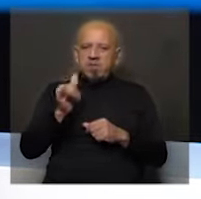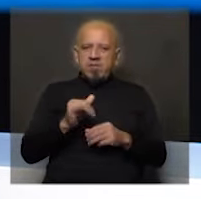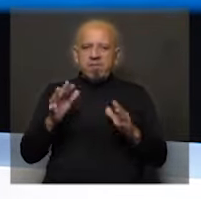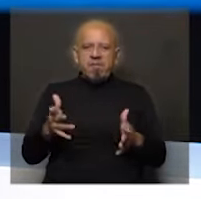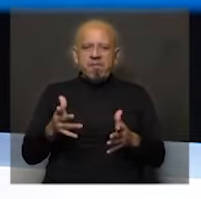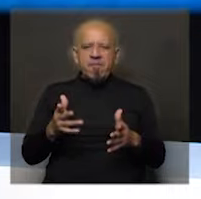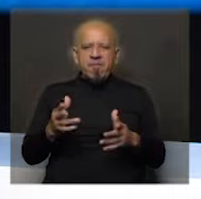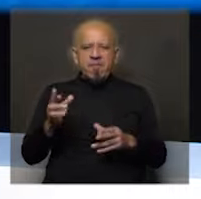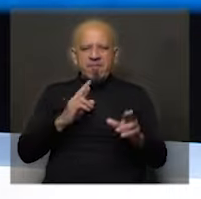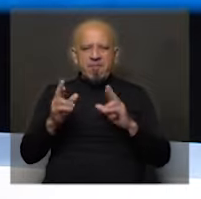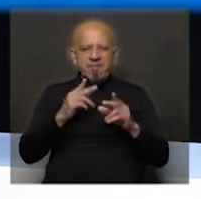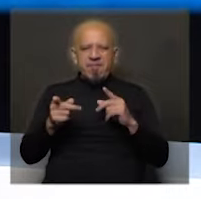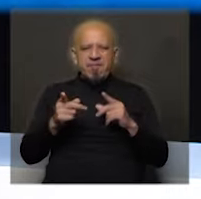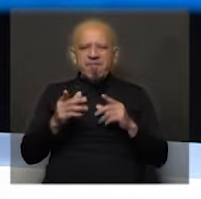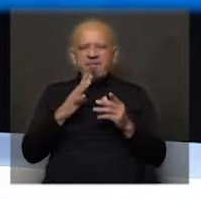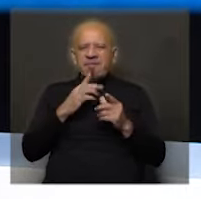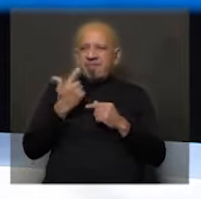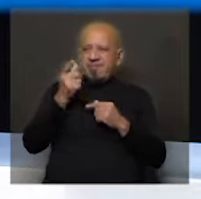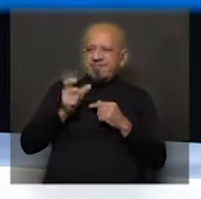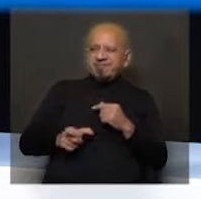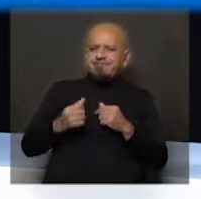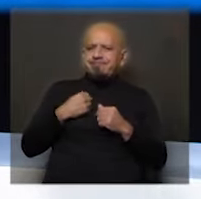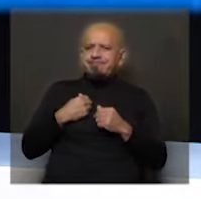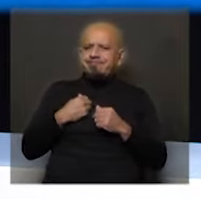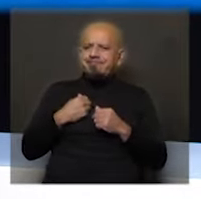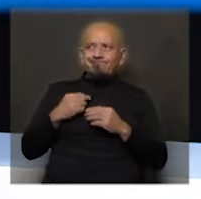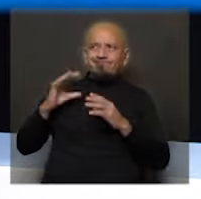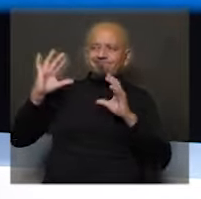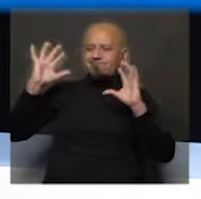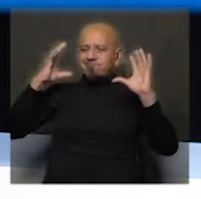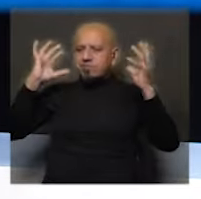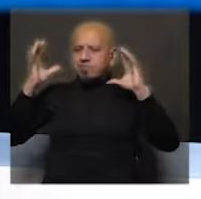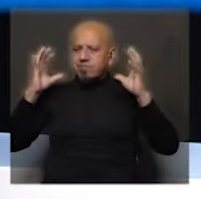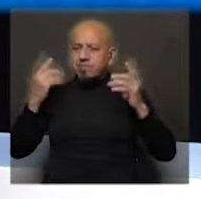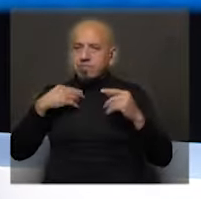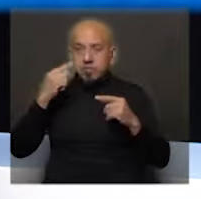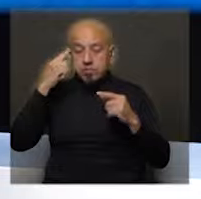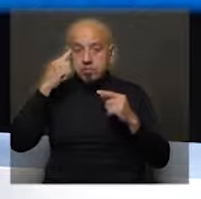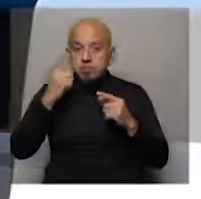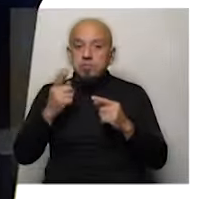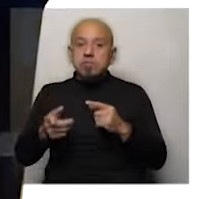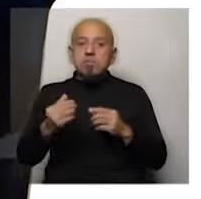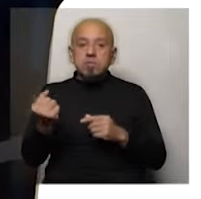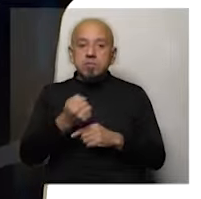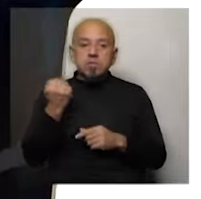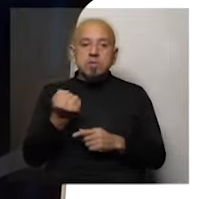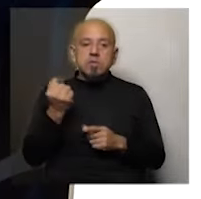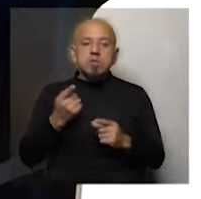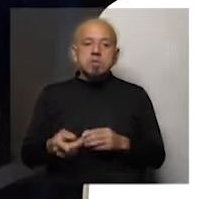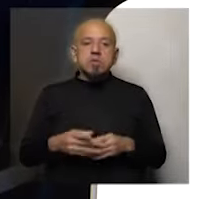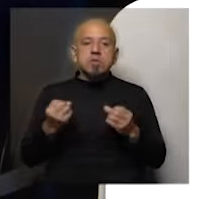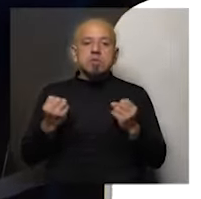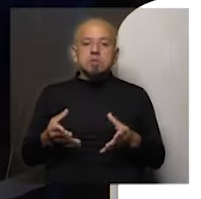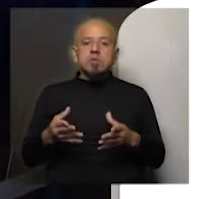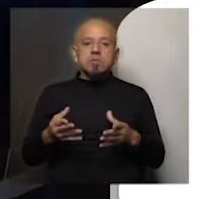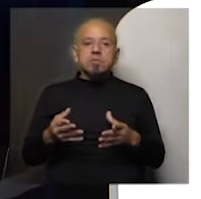ruidos que perturban a una persona que viene de estar en un estado de alerta permanente es muy importante porque si